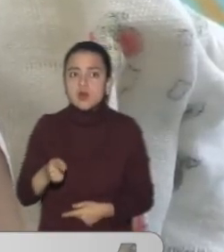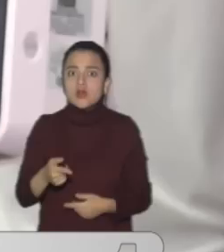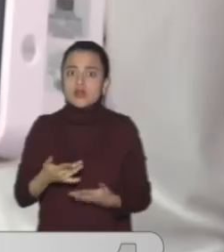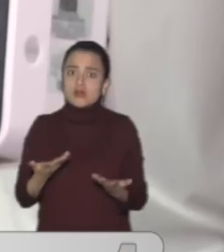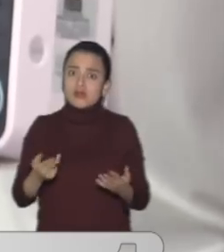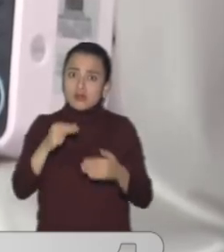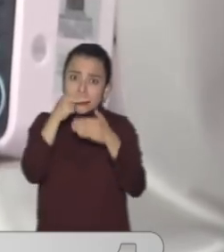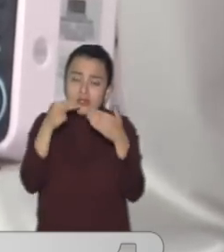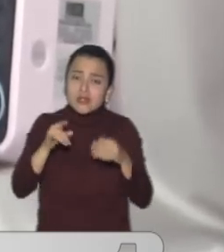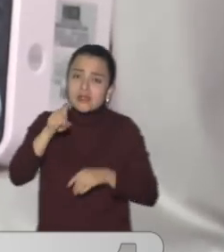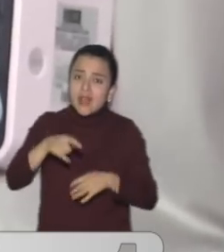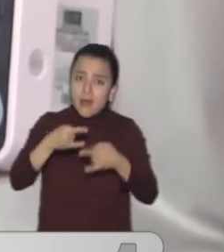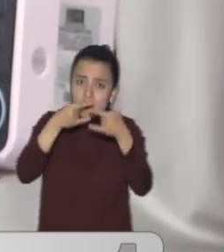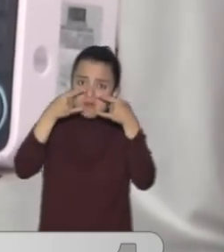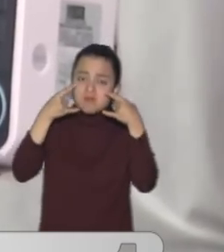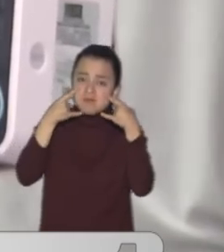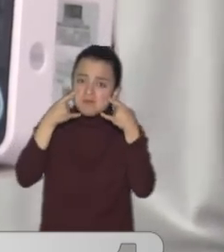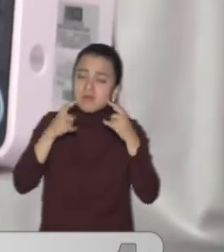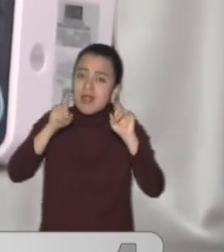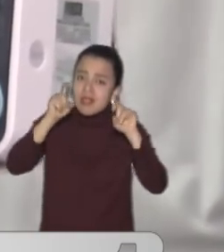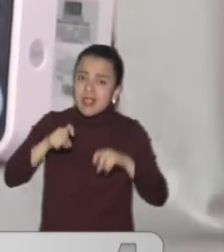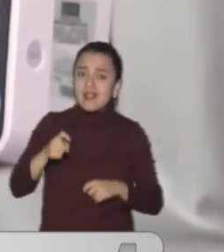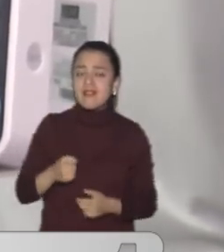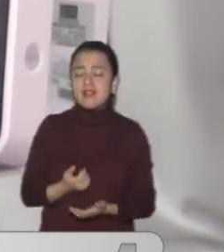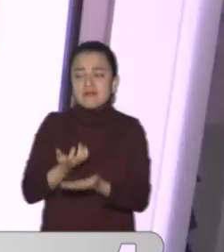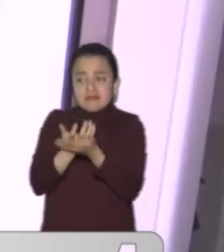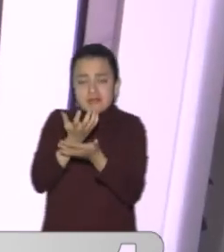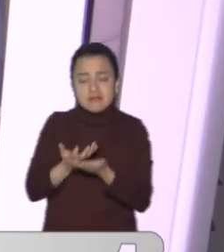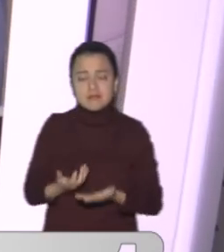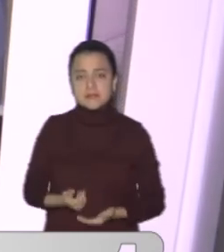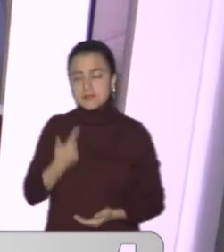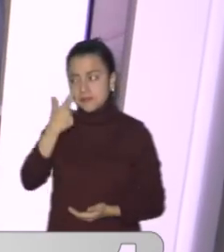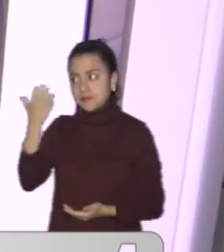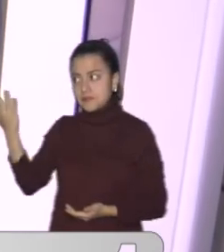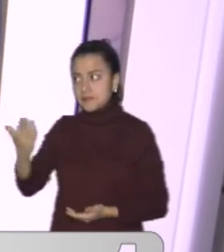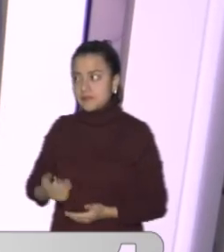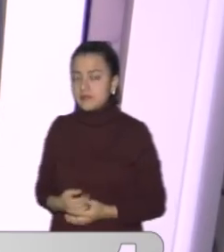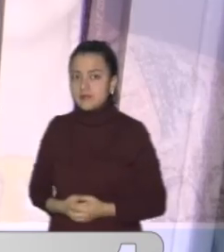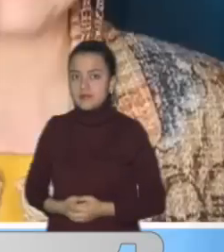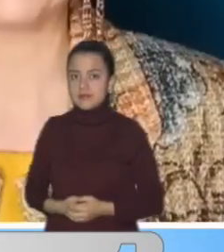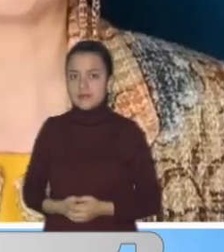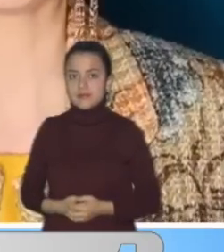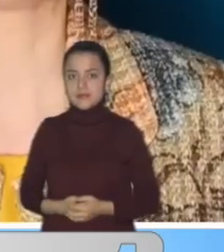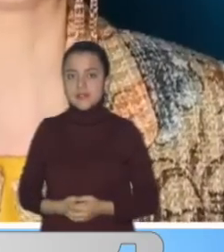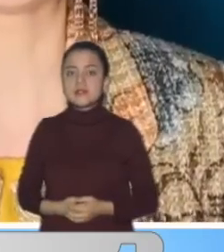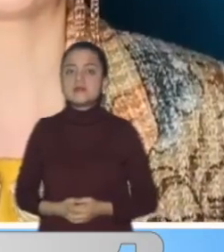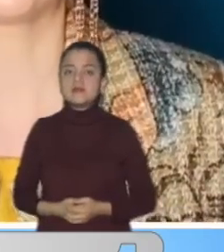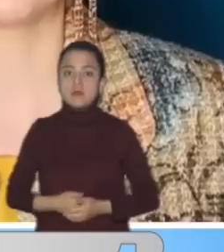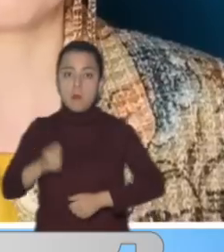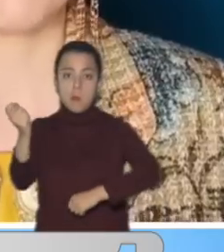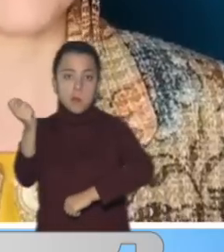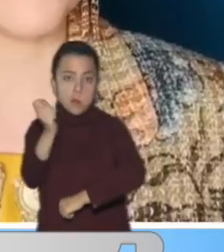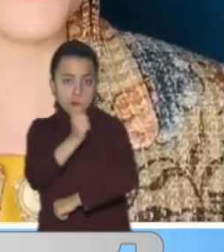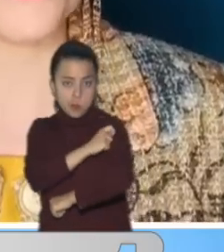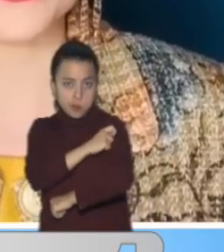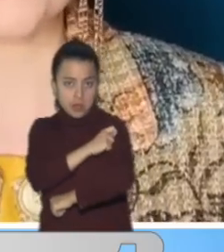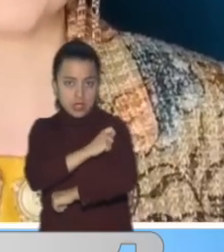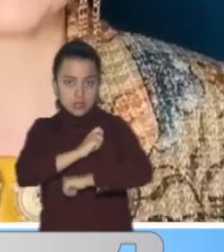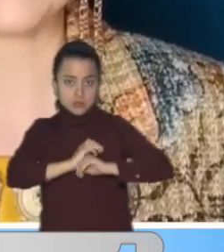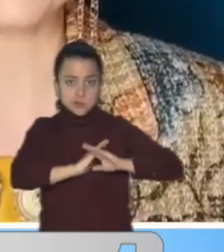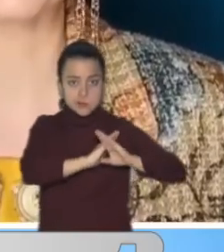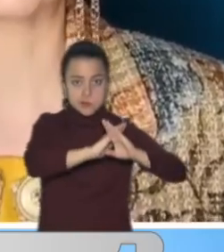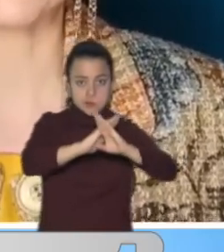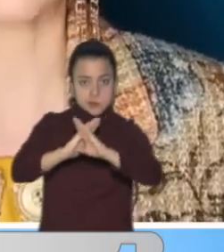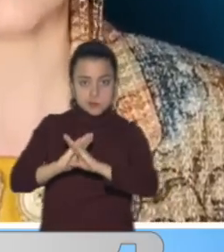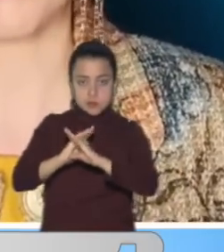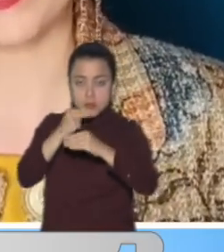niños continúen con el tapabocas en espacios cerrados. Esto fue lo que dijo la asociación. La vacunación para nuestros niños